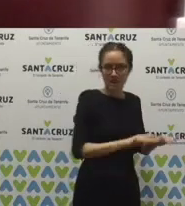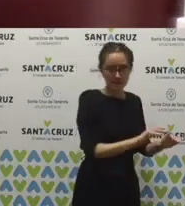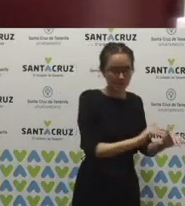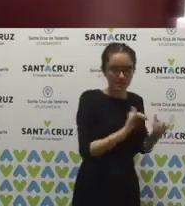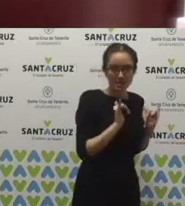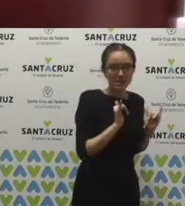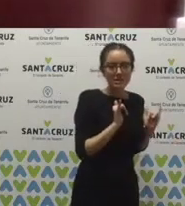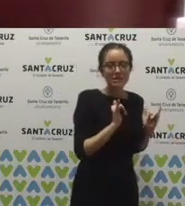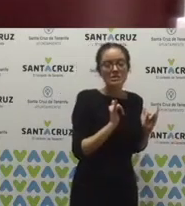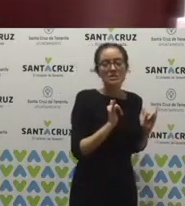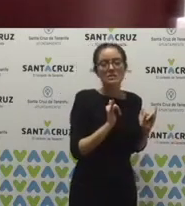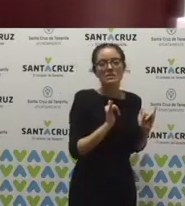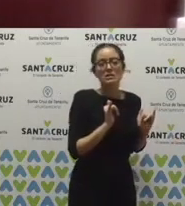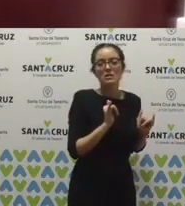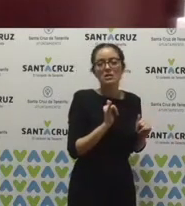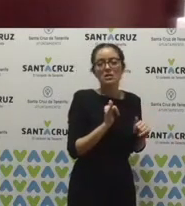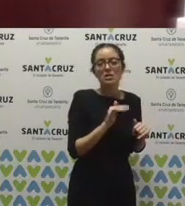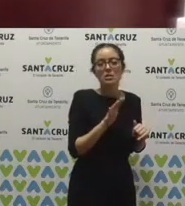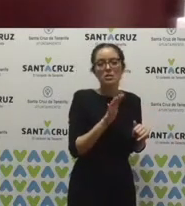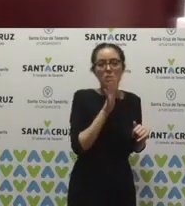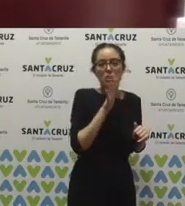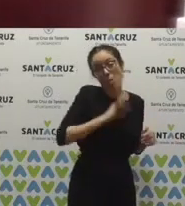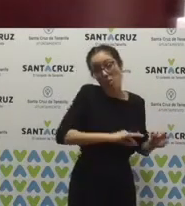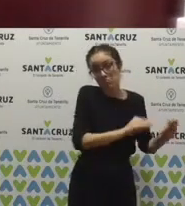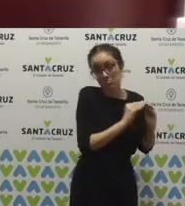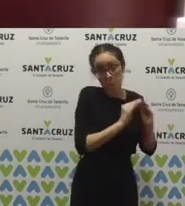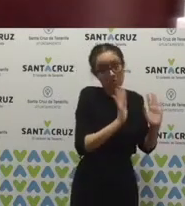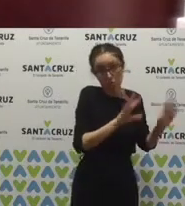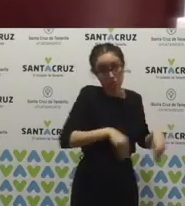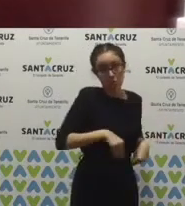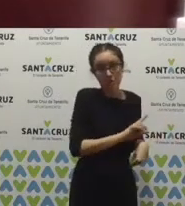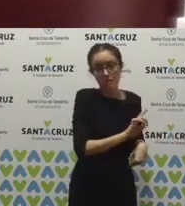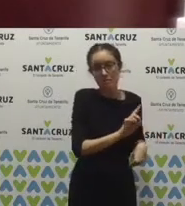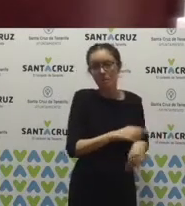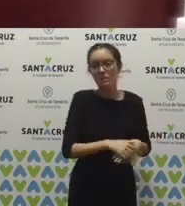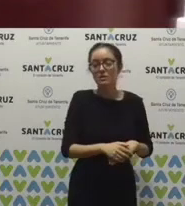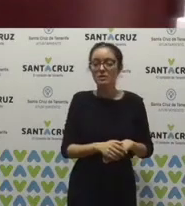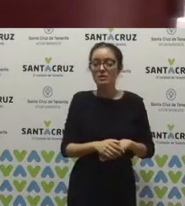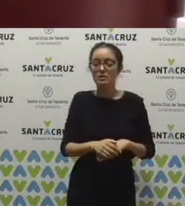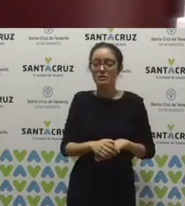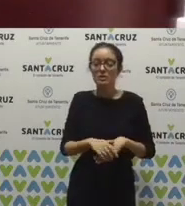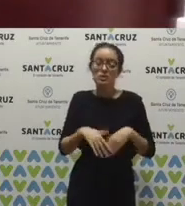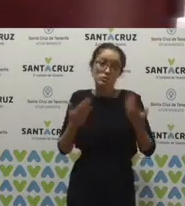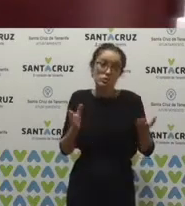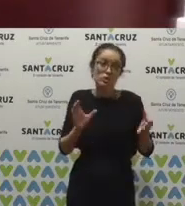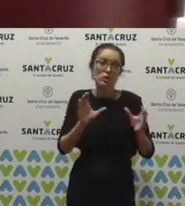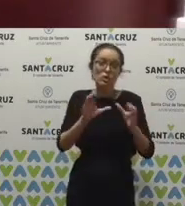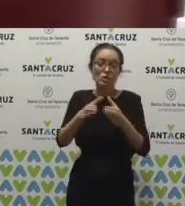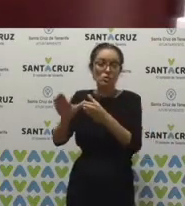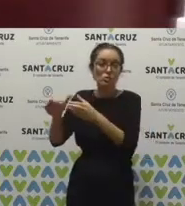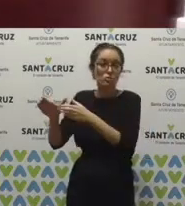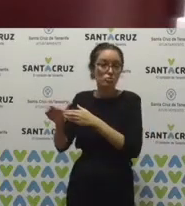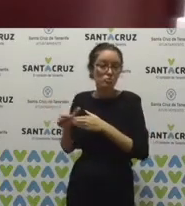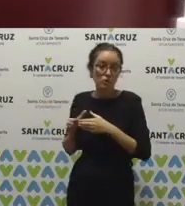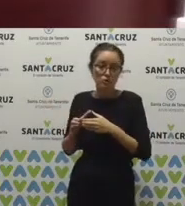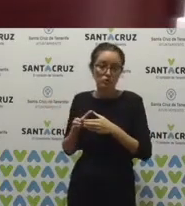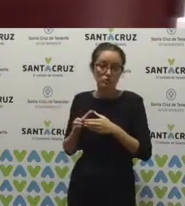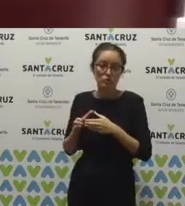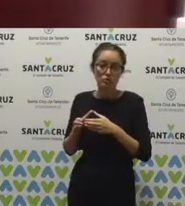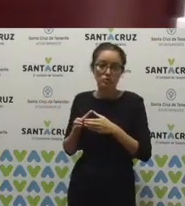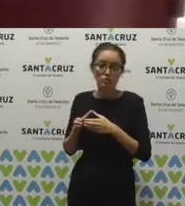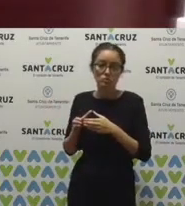ese trámite porque podría ser por unanimidad deja en la indefensión a los grupos de que no pudieron